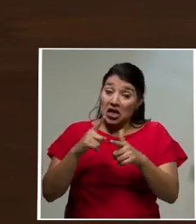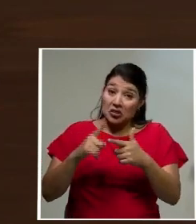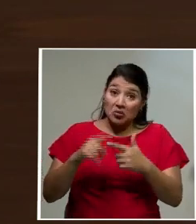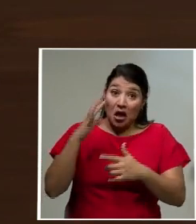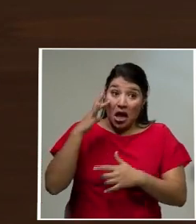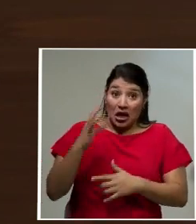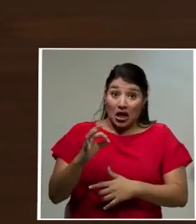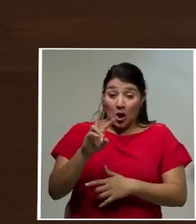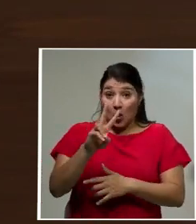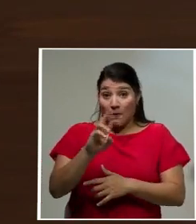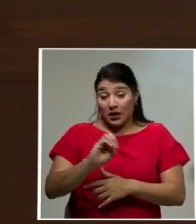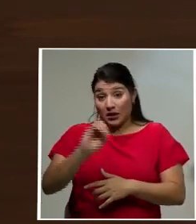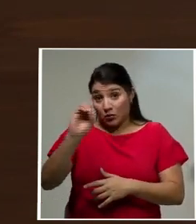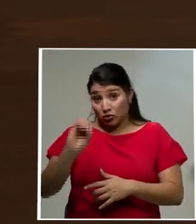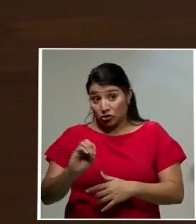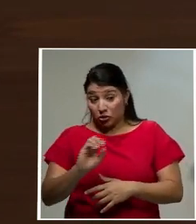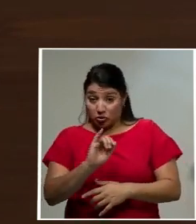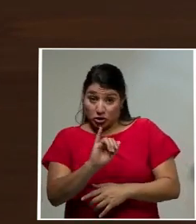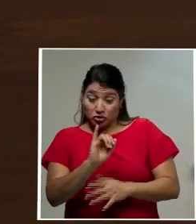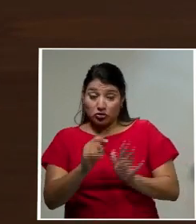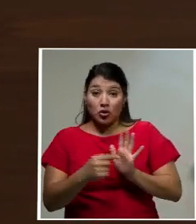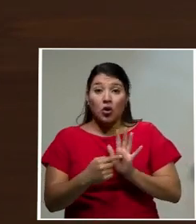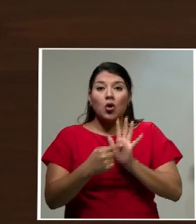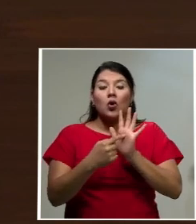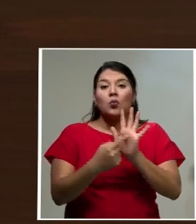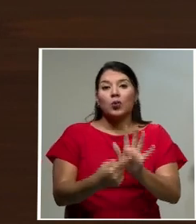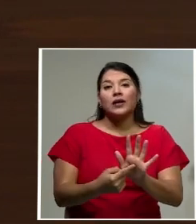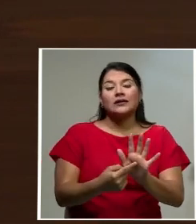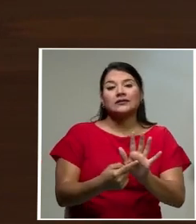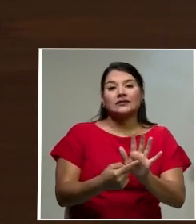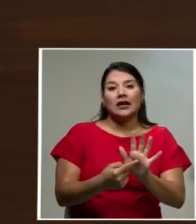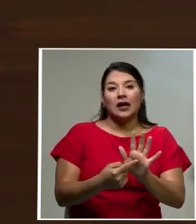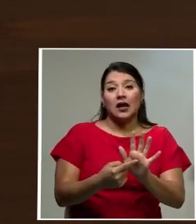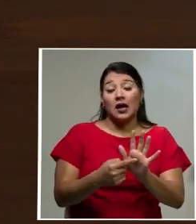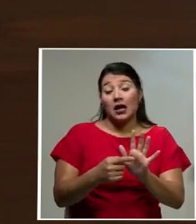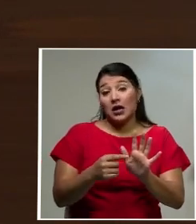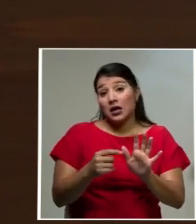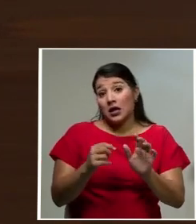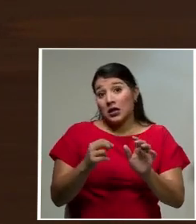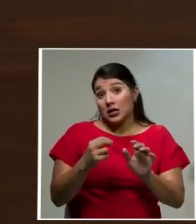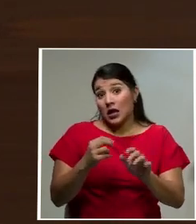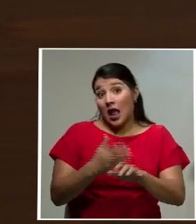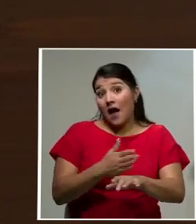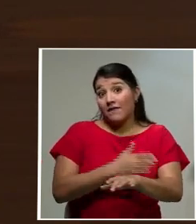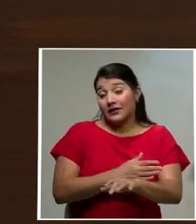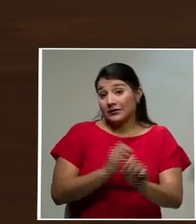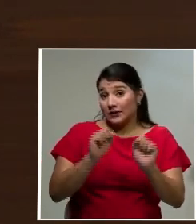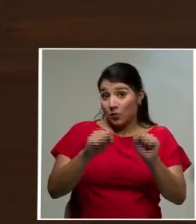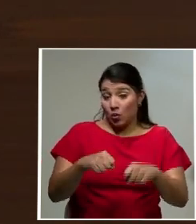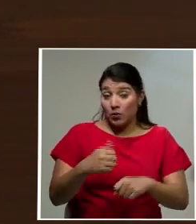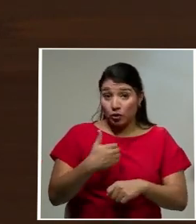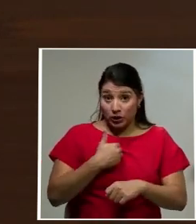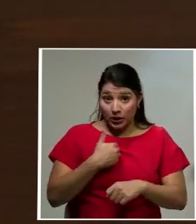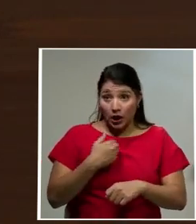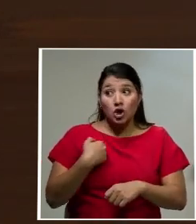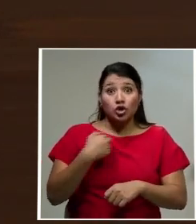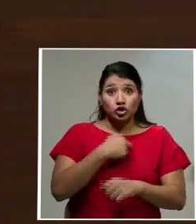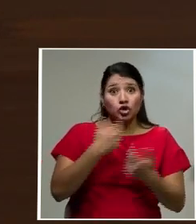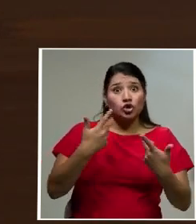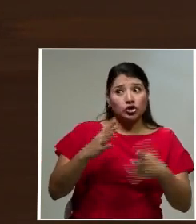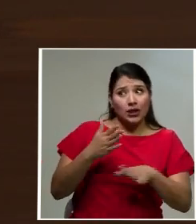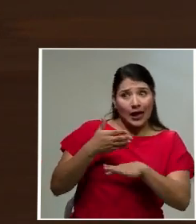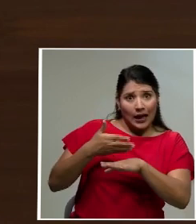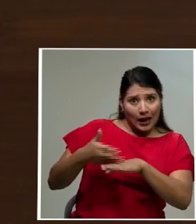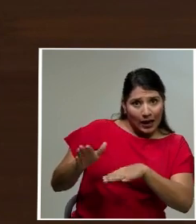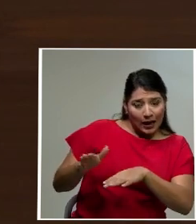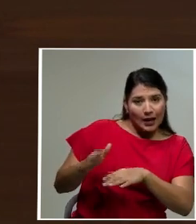es una muestra de lo que se puede hacer, y inclusive lo mandamos a la Procuraduría a